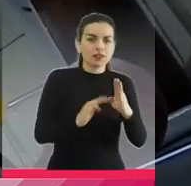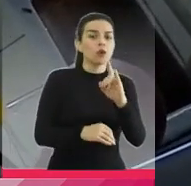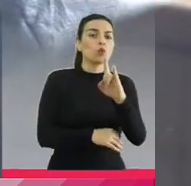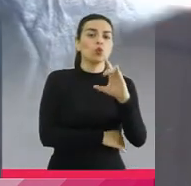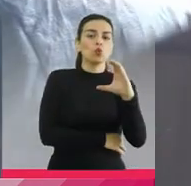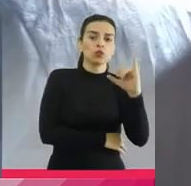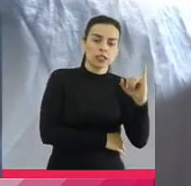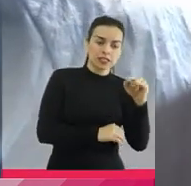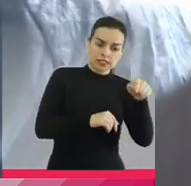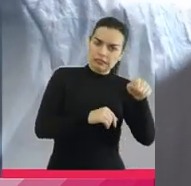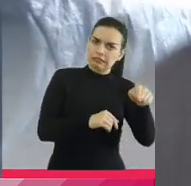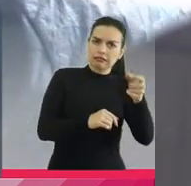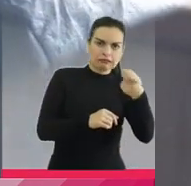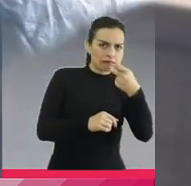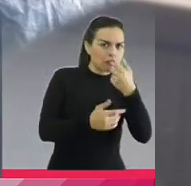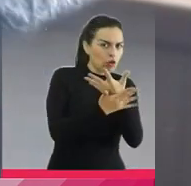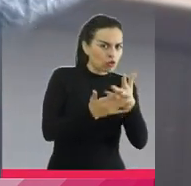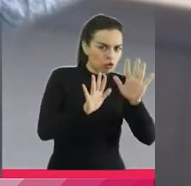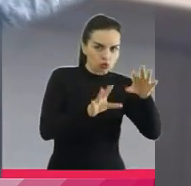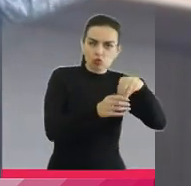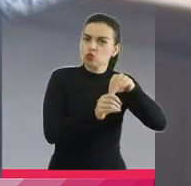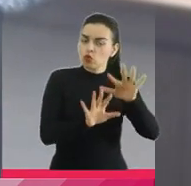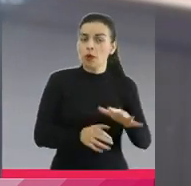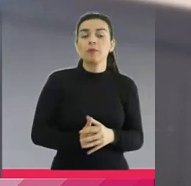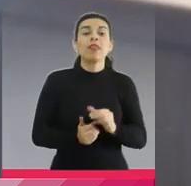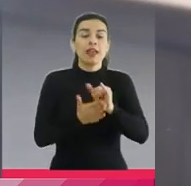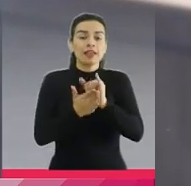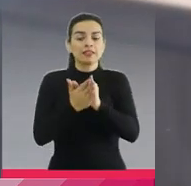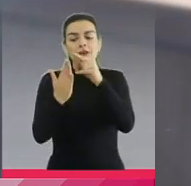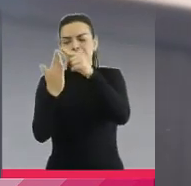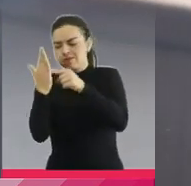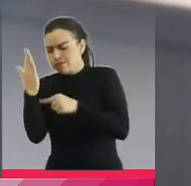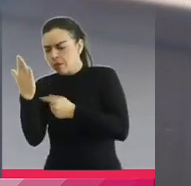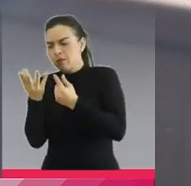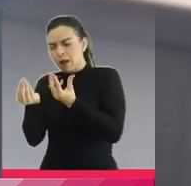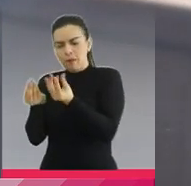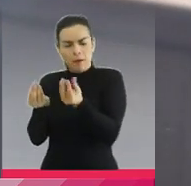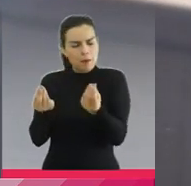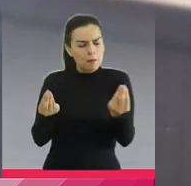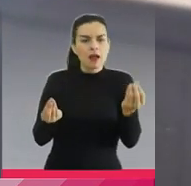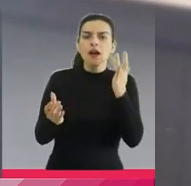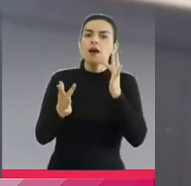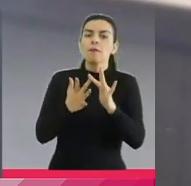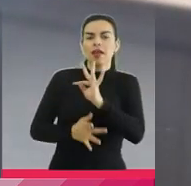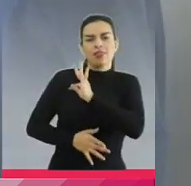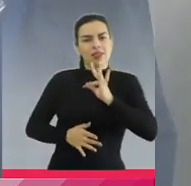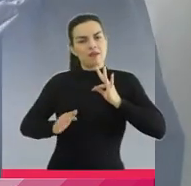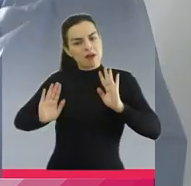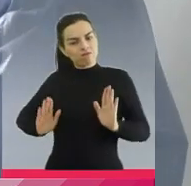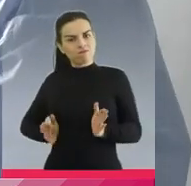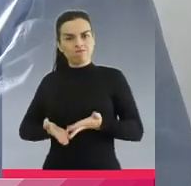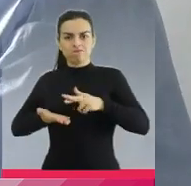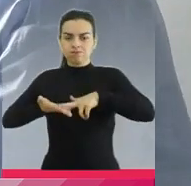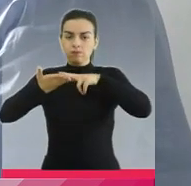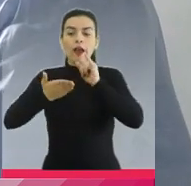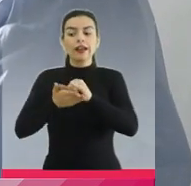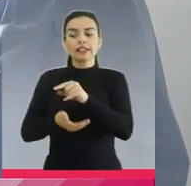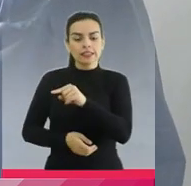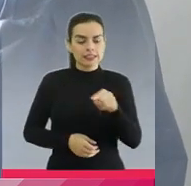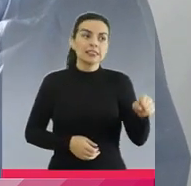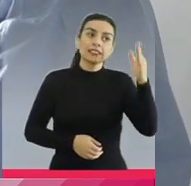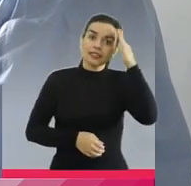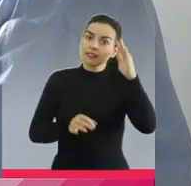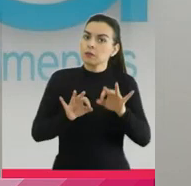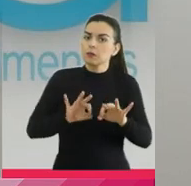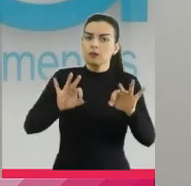56 medicamentos pertenecientes a diferentes grupos terapéuticos como vitales no disponibles para que a la hora de importar los tiempos sean